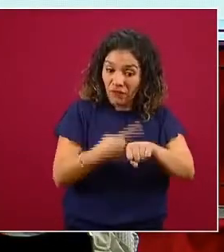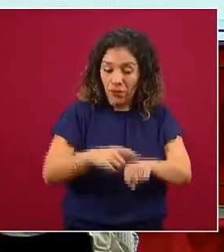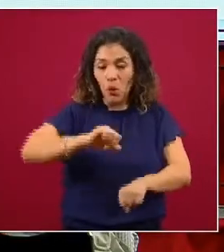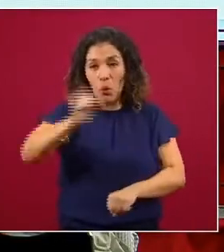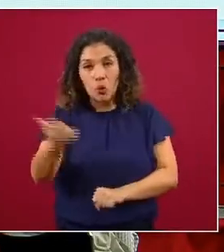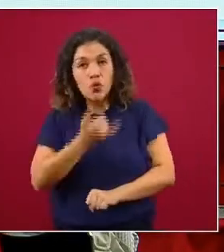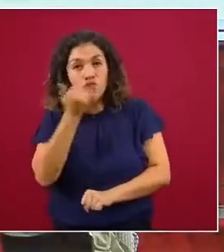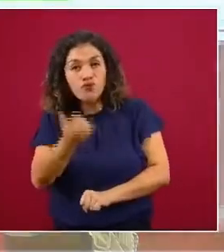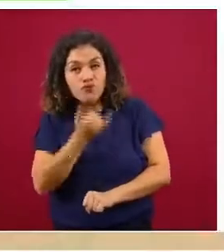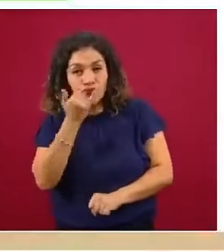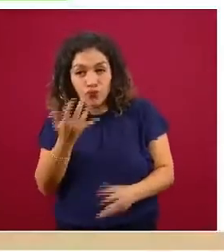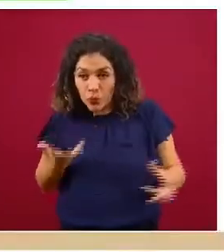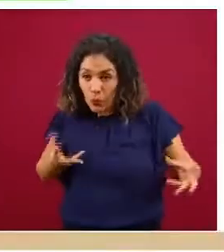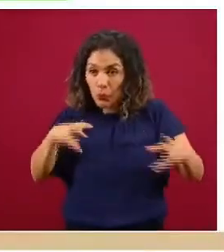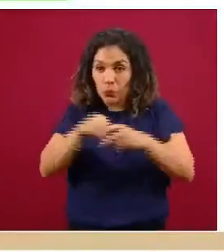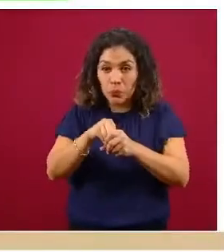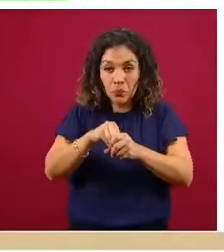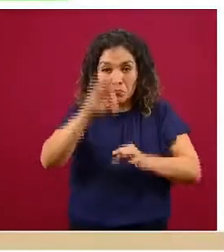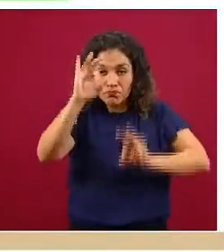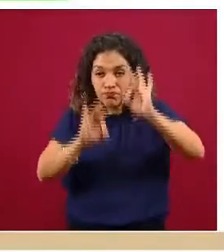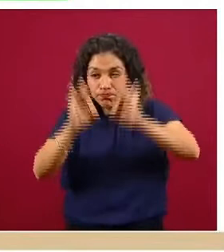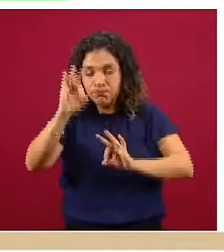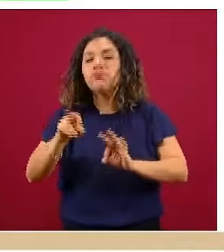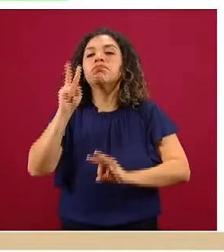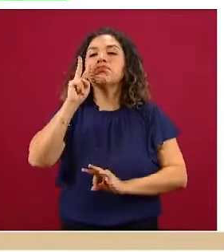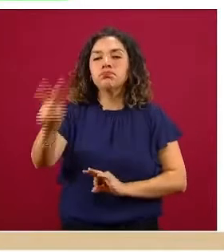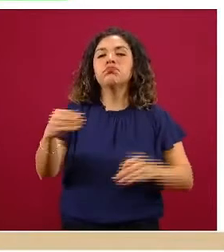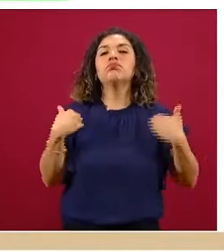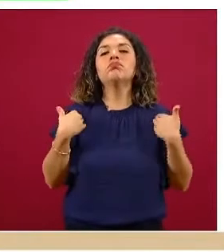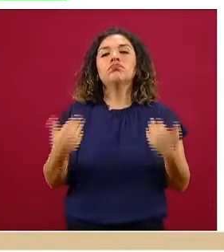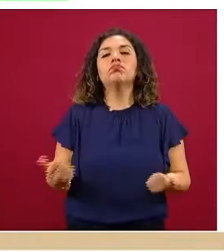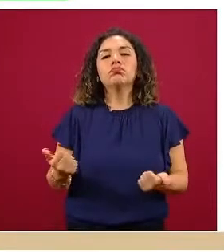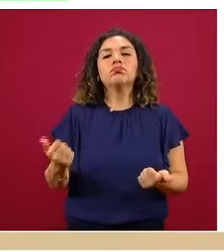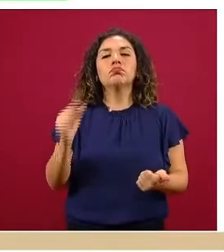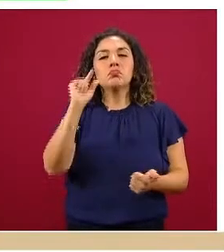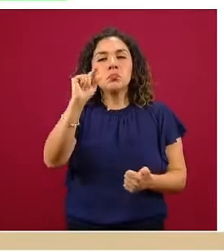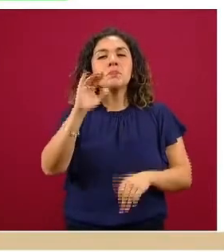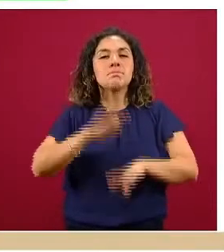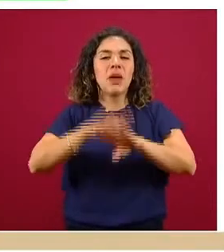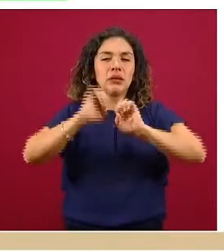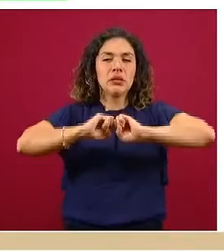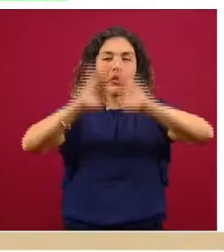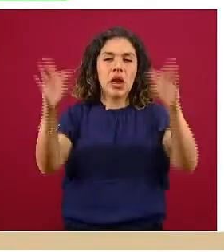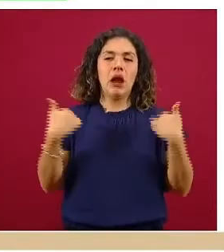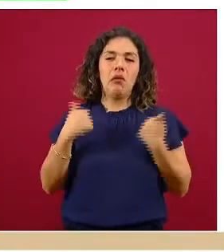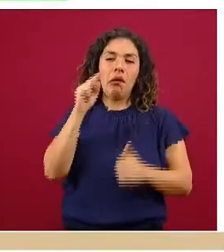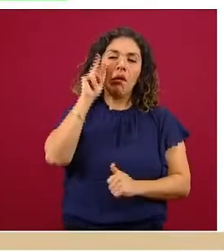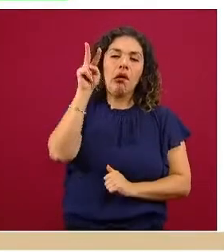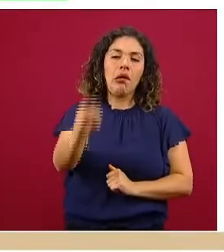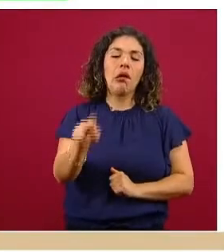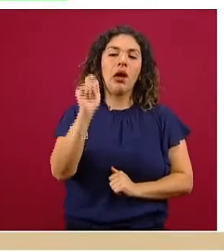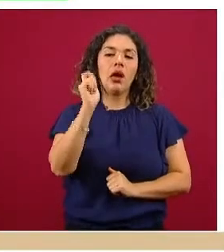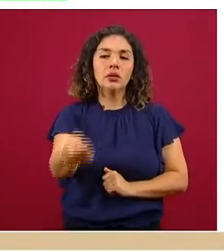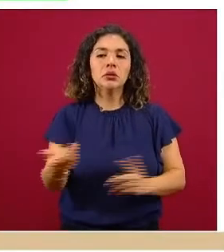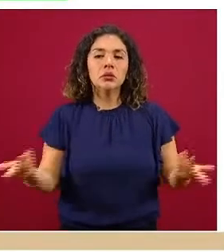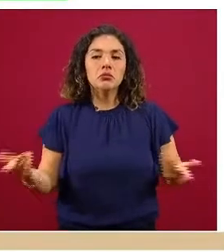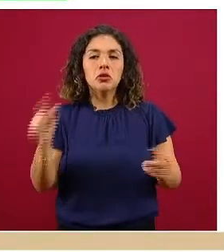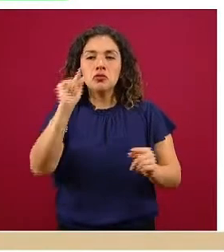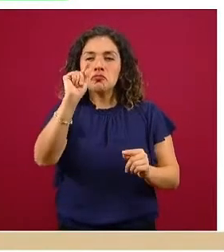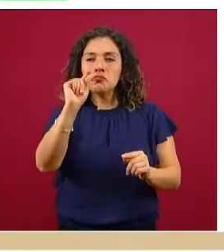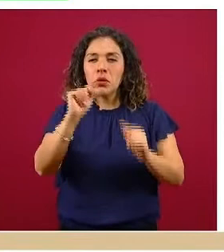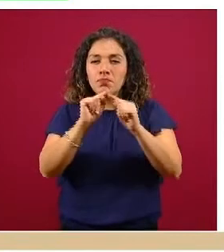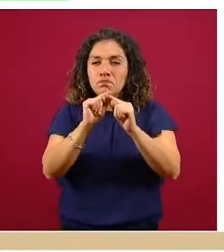sospechosos por porcentaje de positividad, y entonces aquí sí podemos ver ya una tendencia más clara, prácticamente un